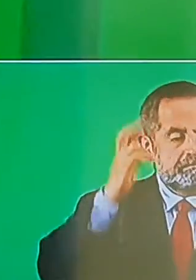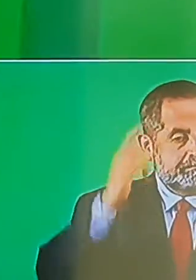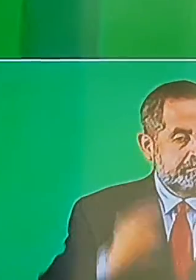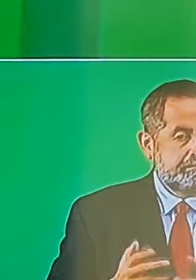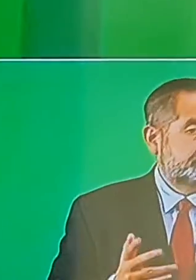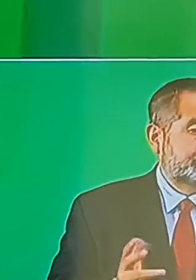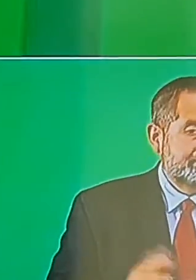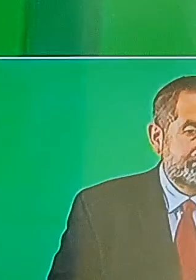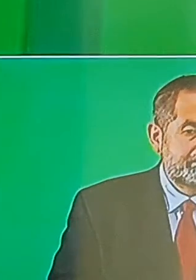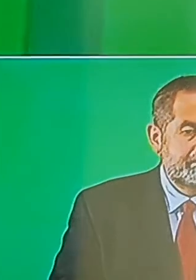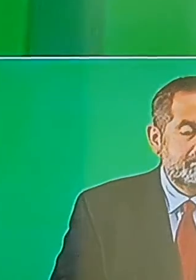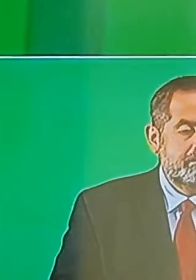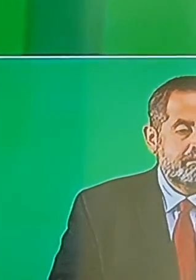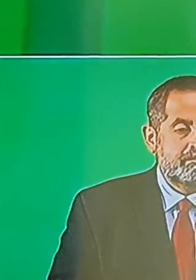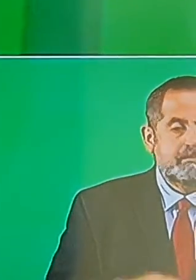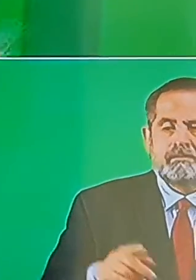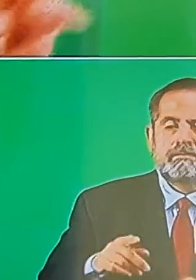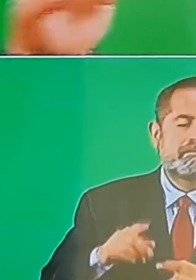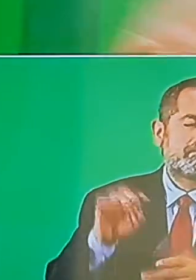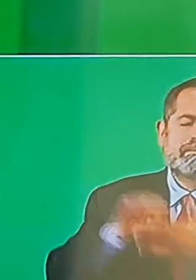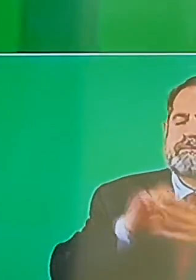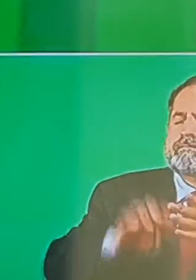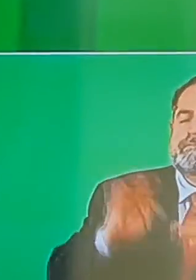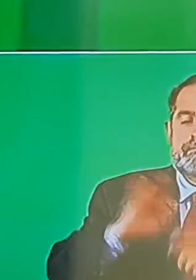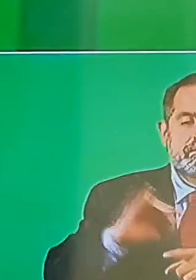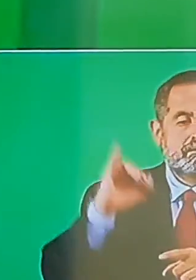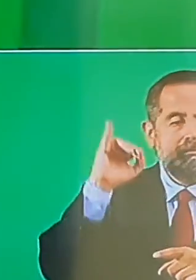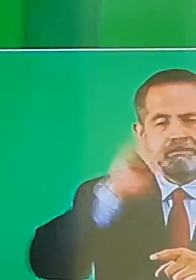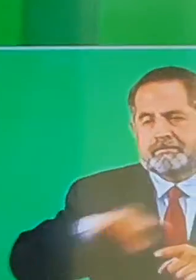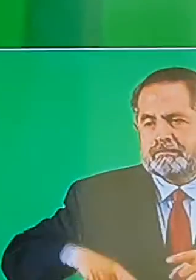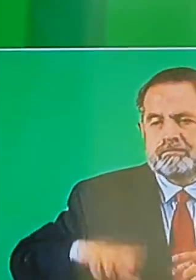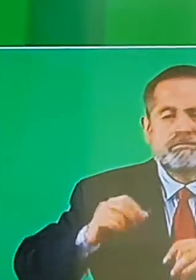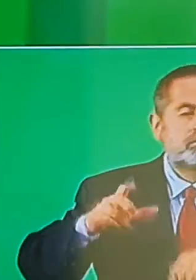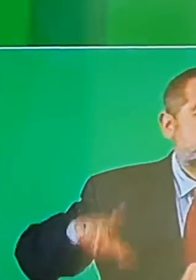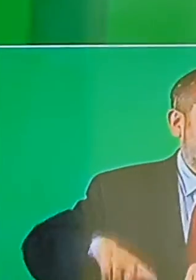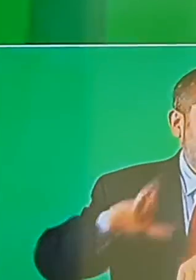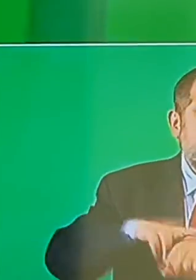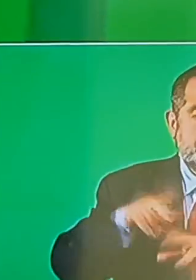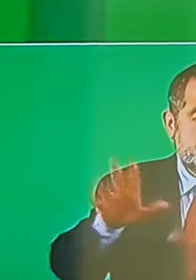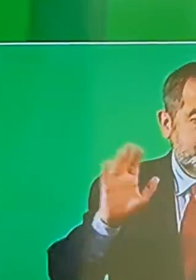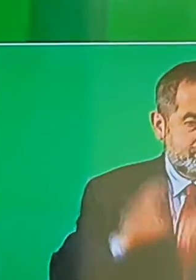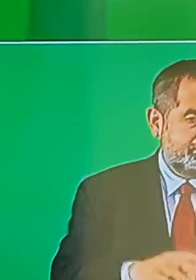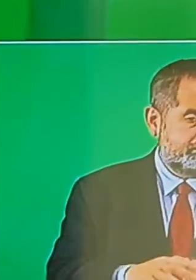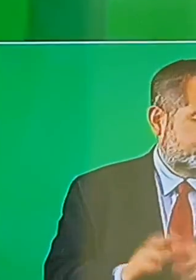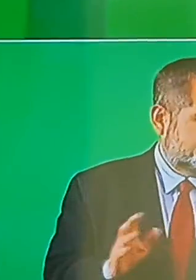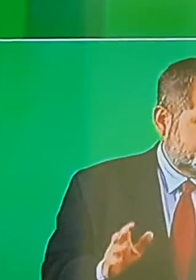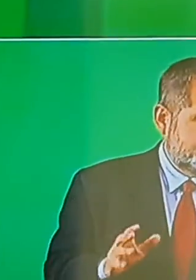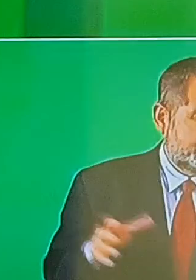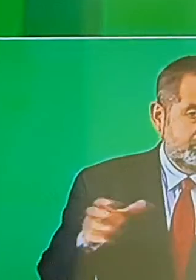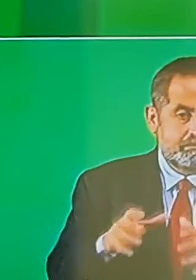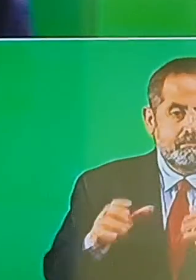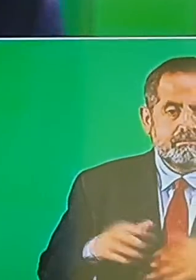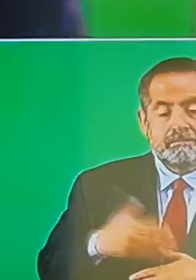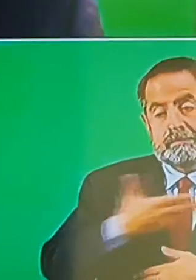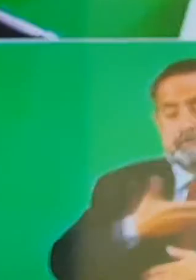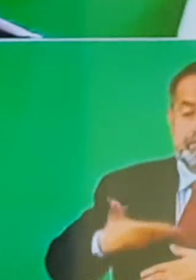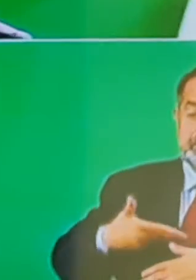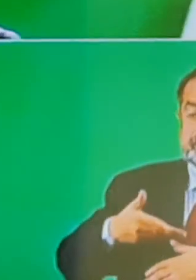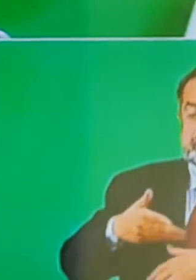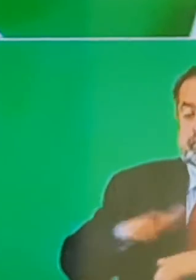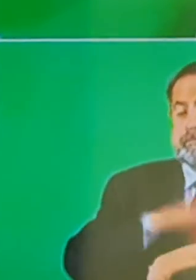y la jefa de gobierno, un gobernador, desde luego con el visto bueno del